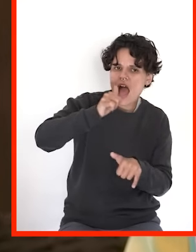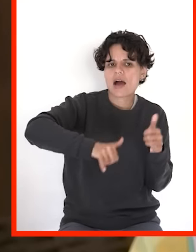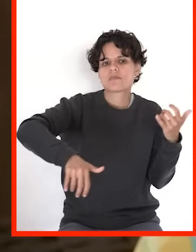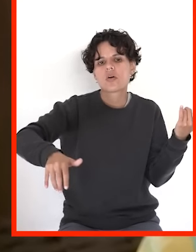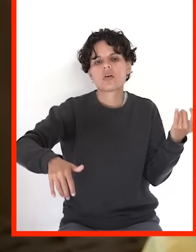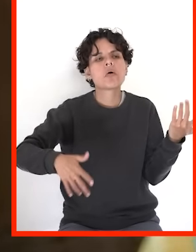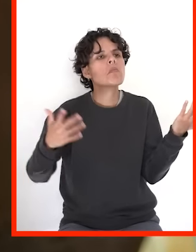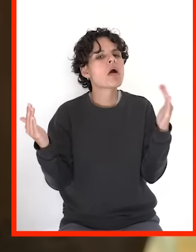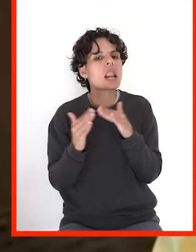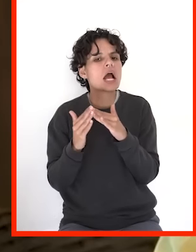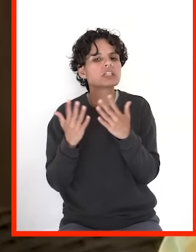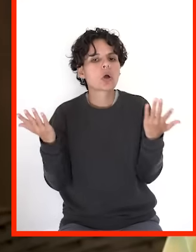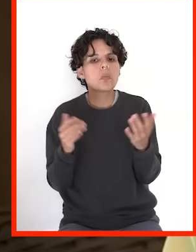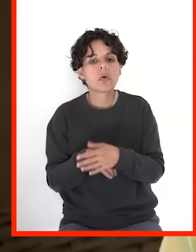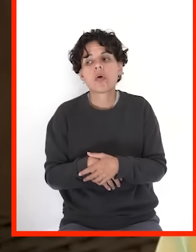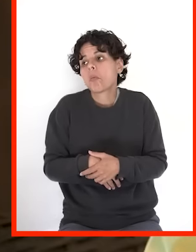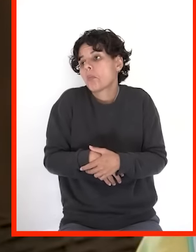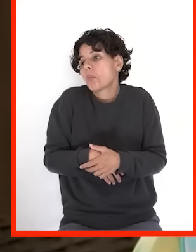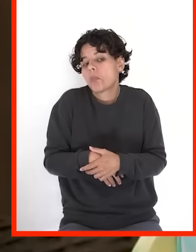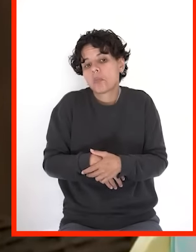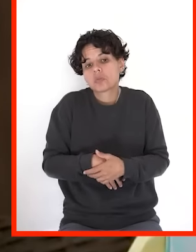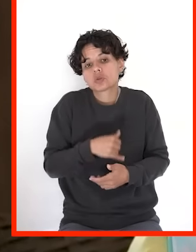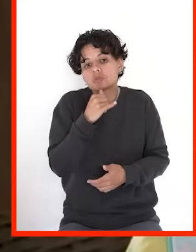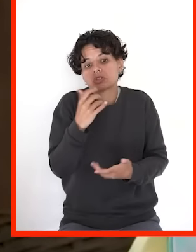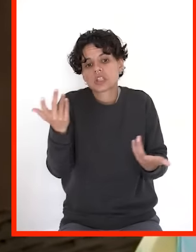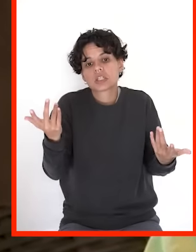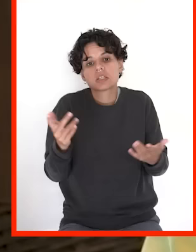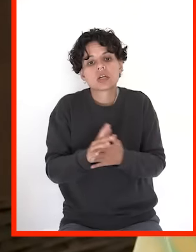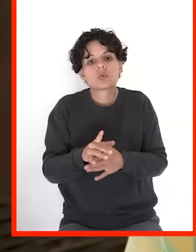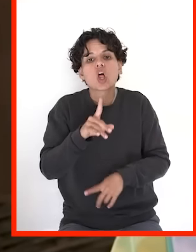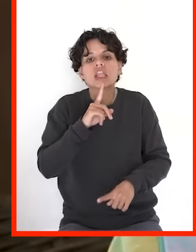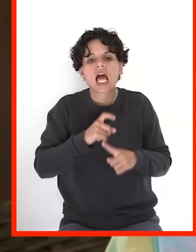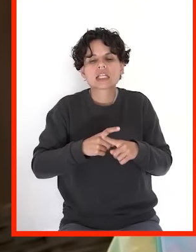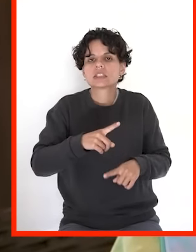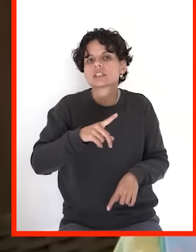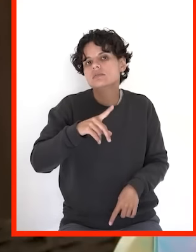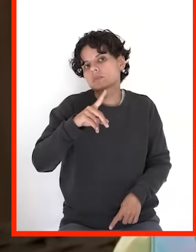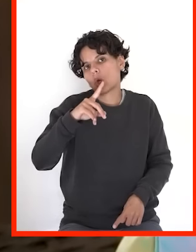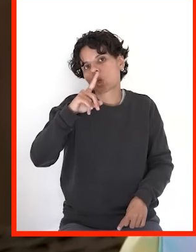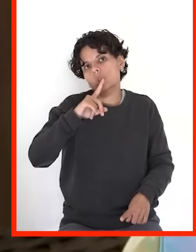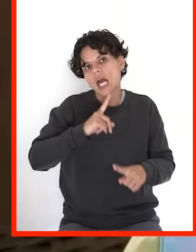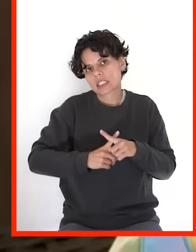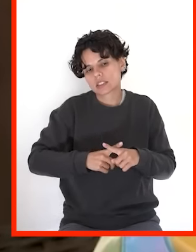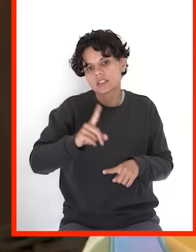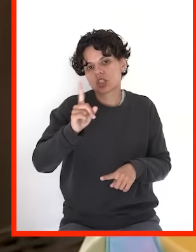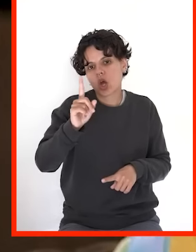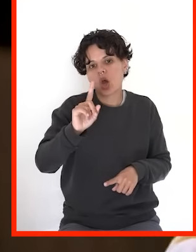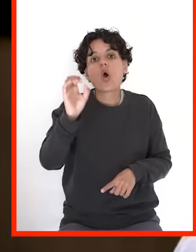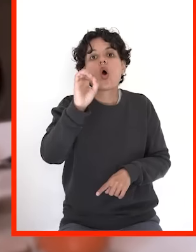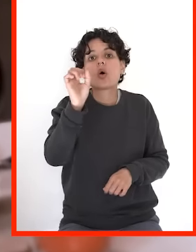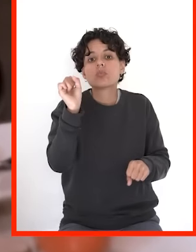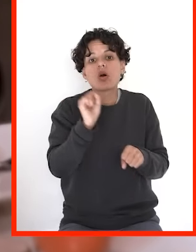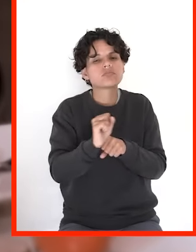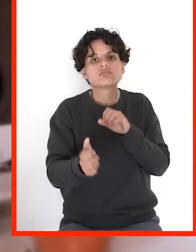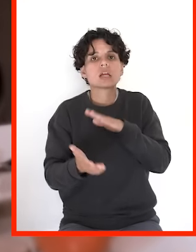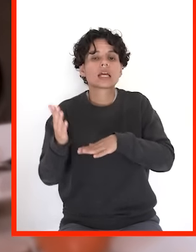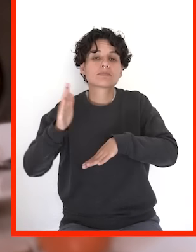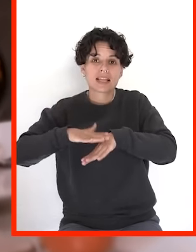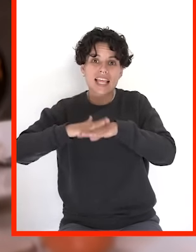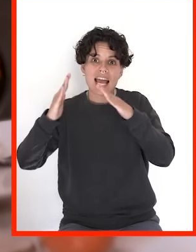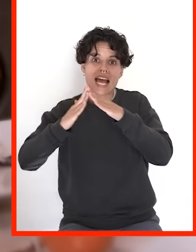cómo te vas para la casa? No sé. Pido un taxi. No, ándate conmigo. Igual te dejaba la casa. O me ibas a su casa, pues.